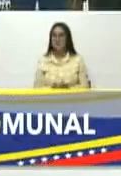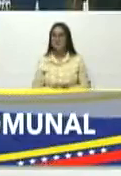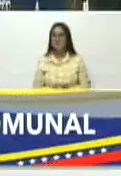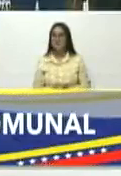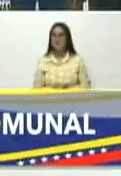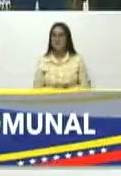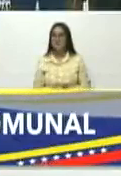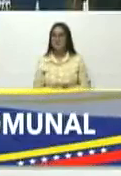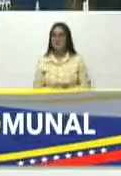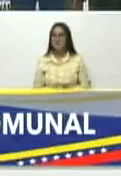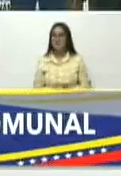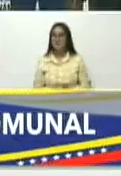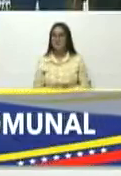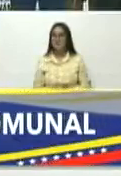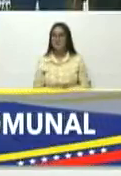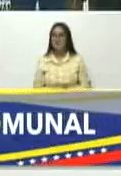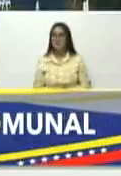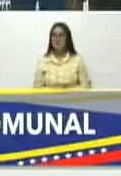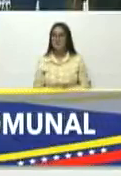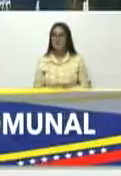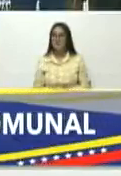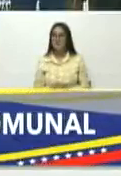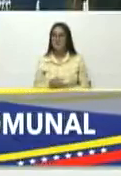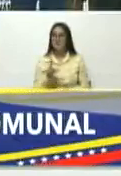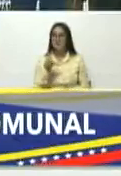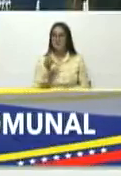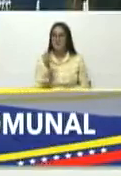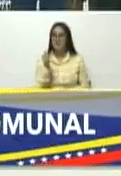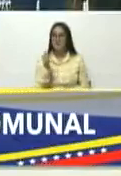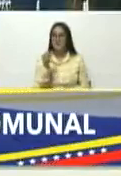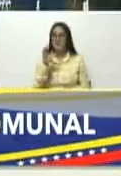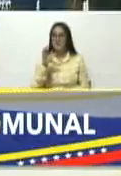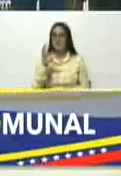el sector La Carrizalleira,